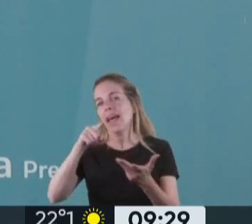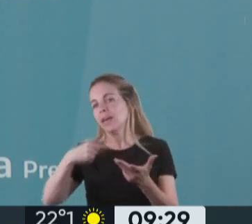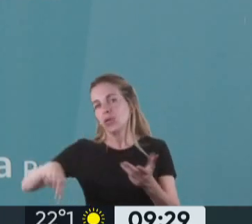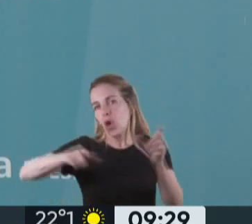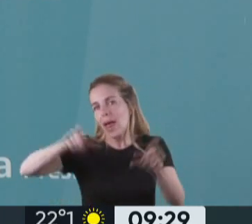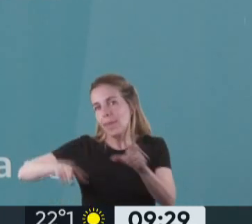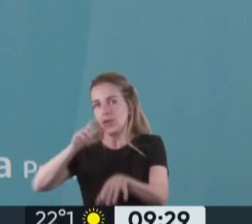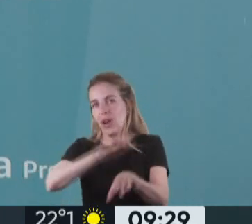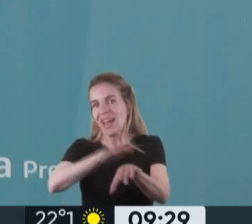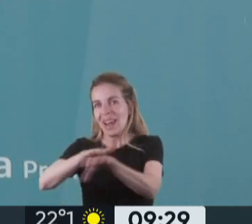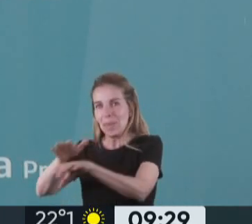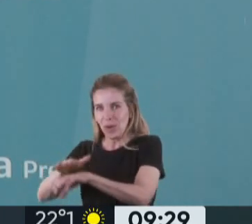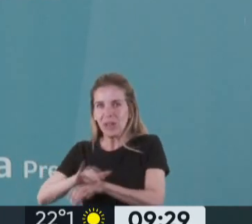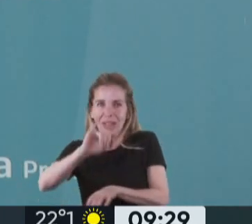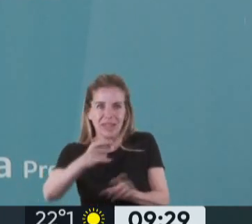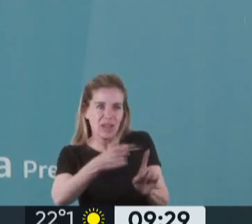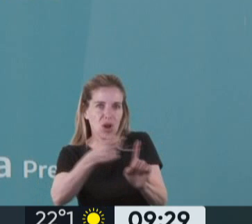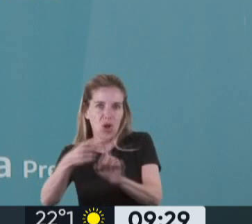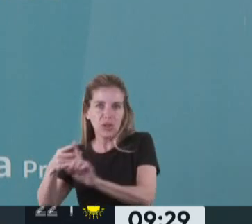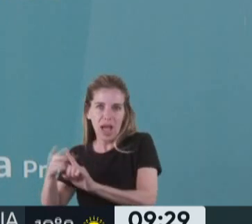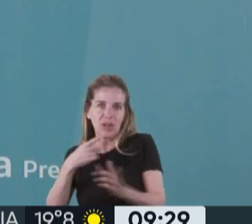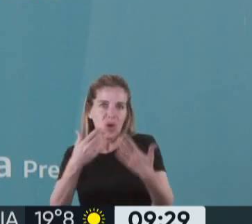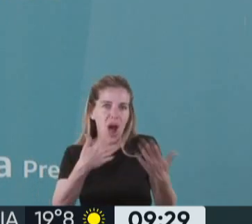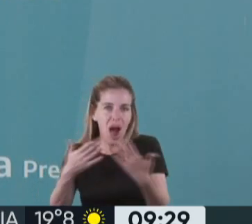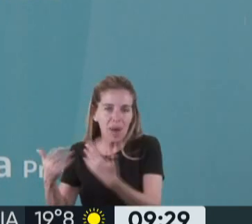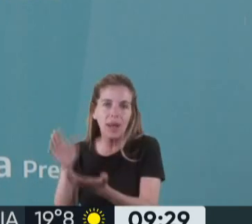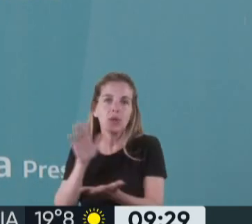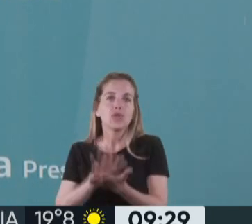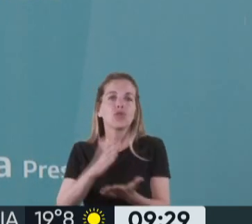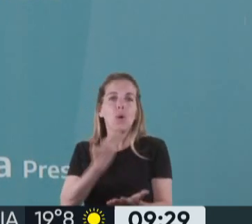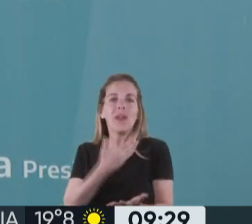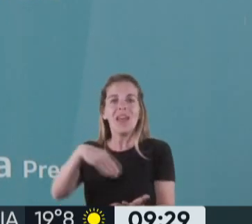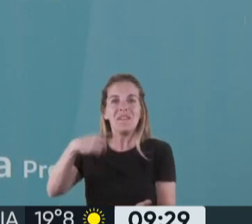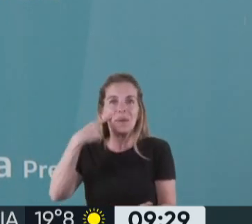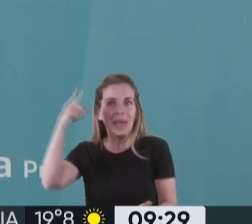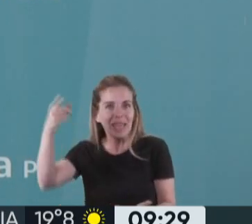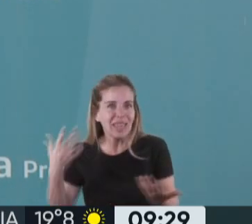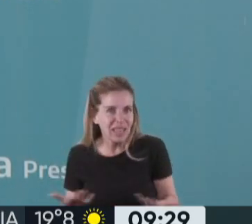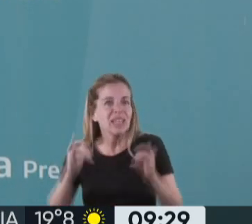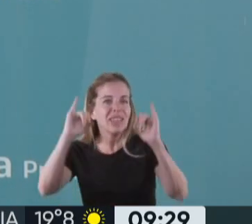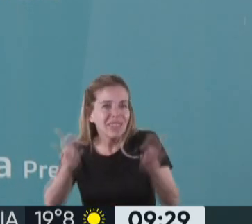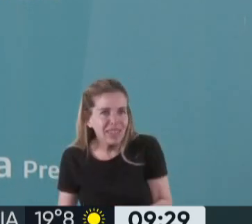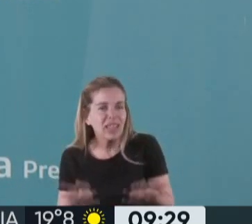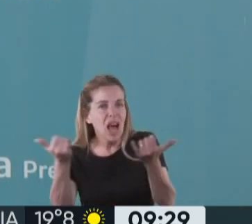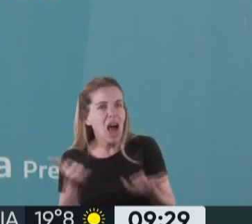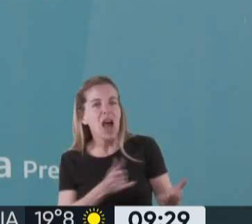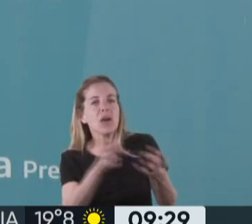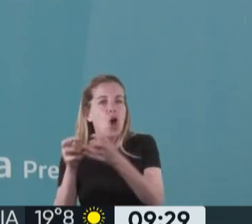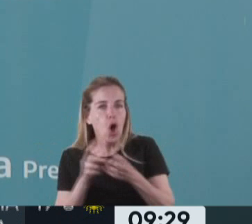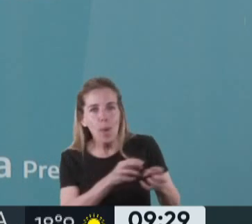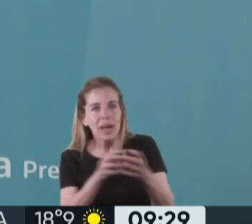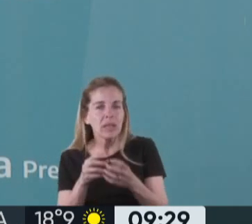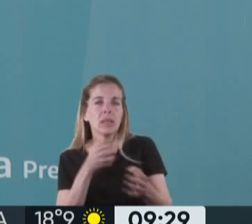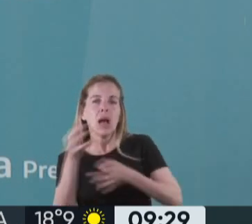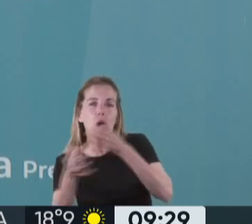llevar adelante el cumplimiento de las diferentes metas con respecto al Fondo Monetario Internacional. Esas conversaciones permanentes tienen que ver